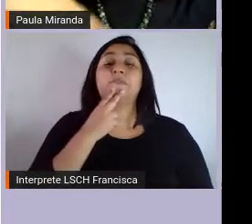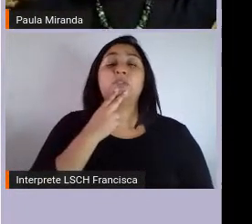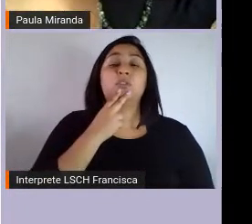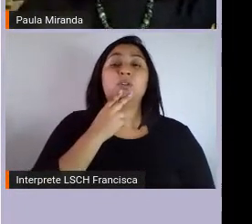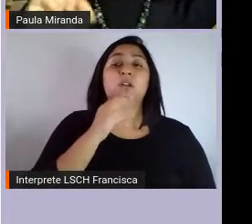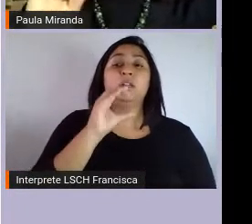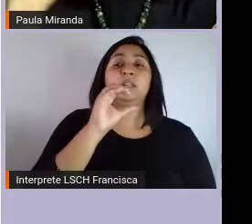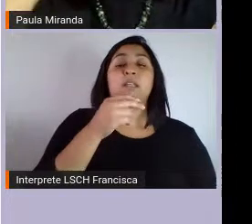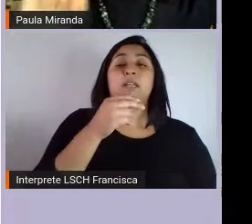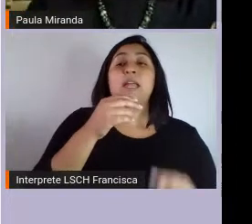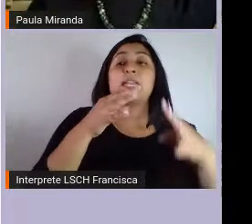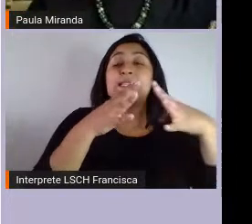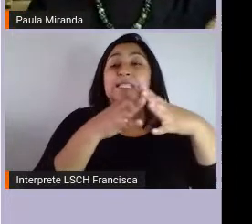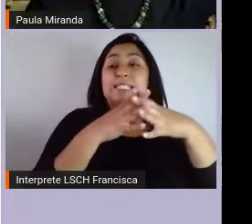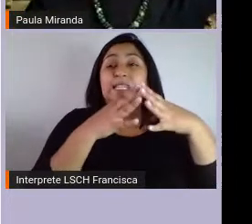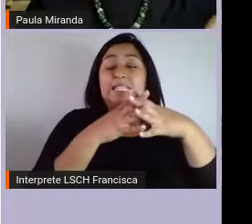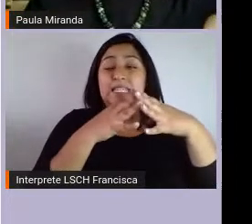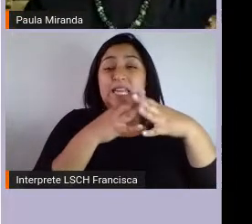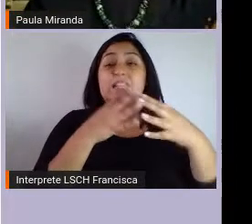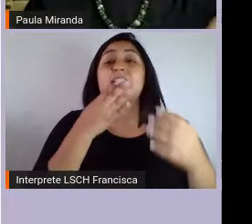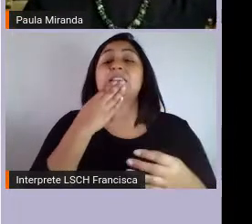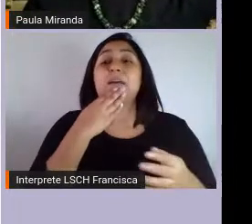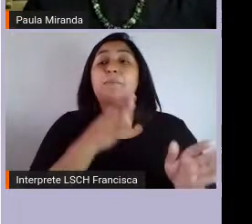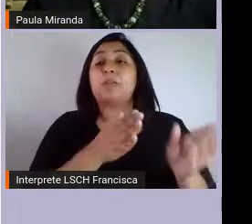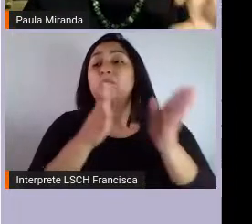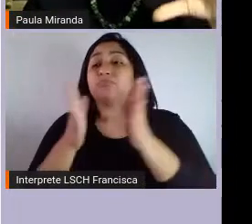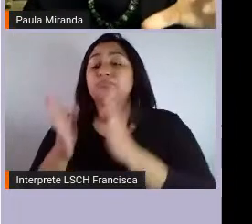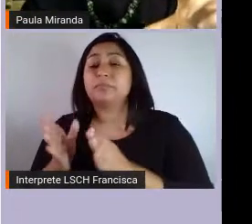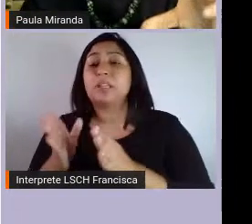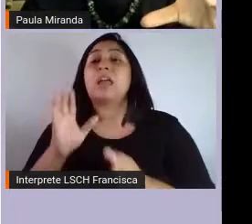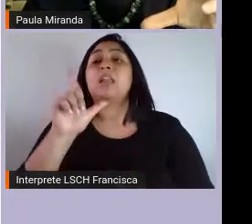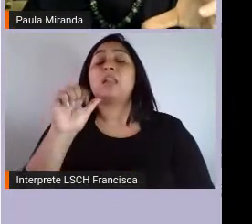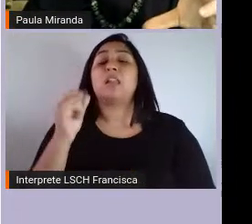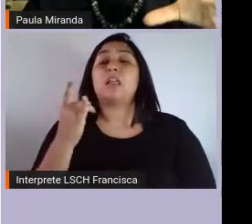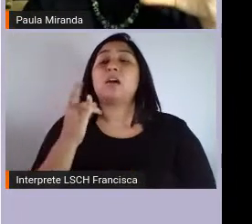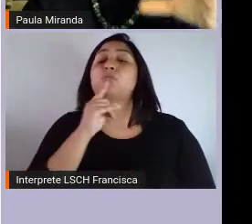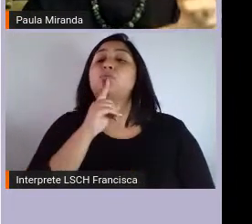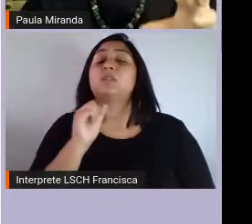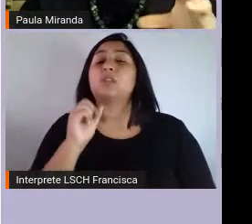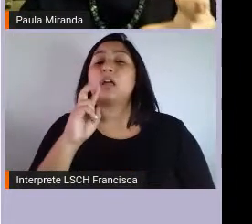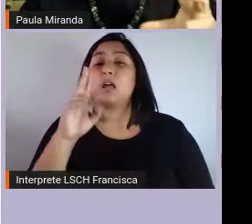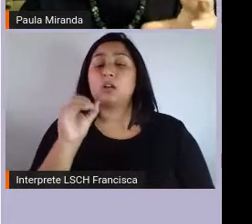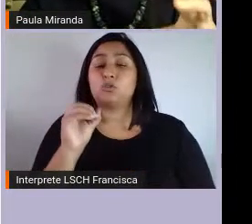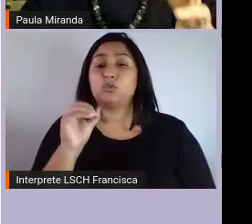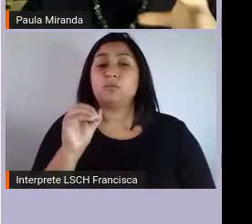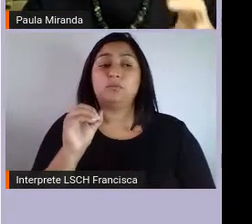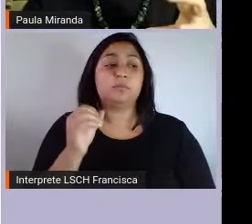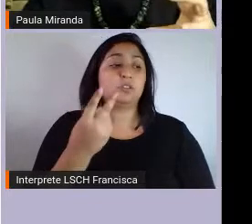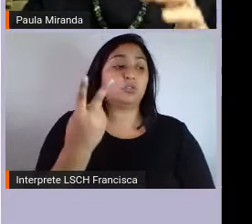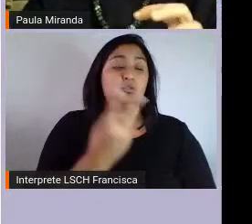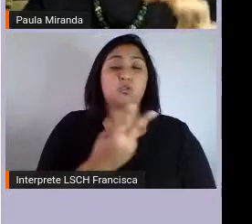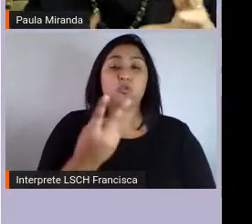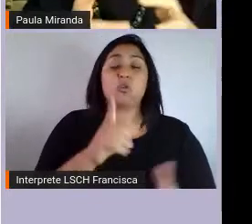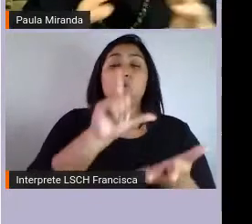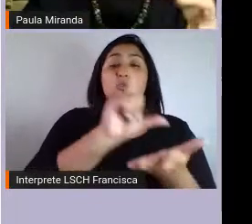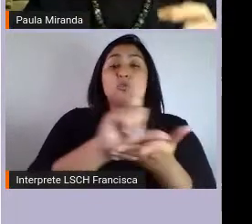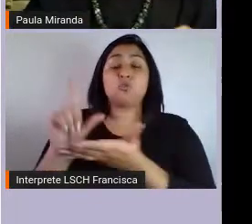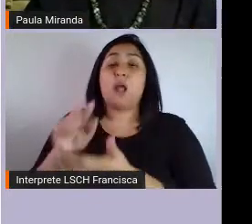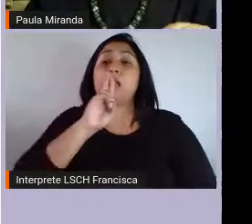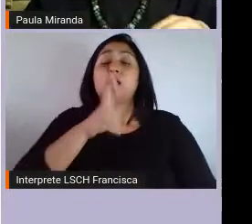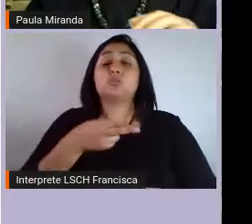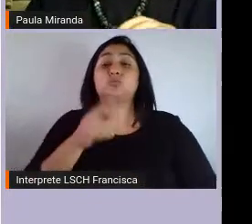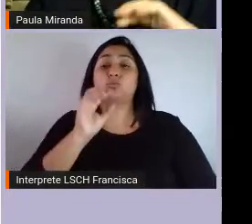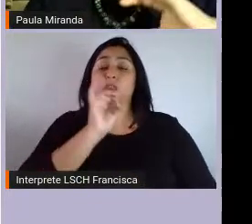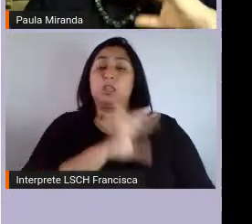viajes muy, muy puntuales a Santiago y a otras ciudades, pero esos son los dos lugares, el sur de Chile, muy campesino, ciertos lugares